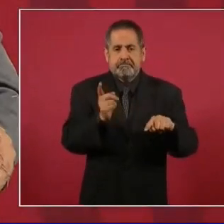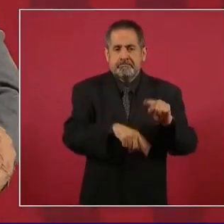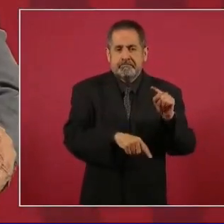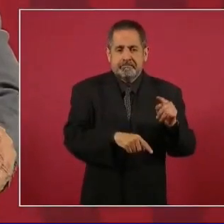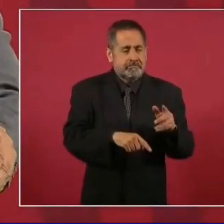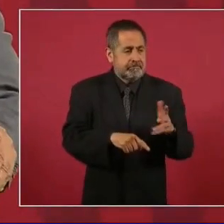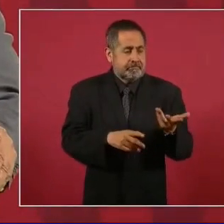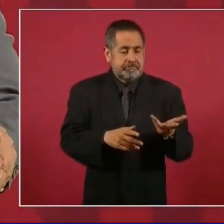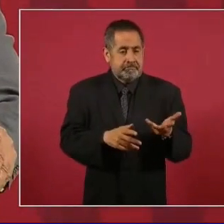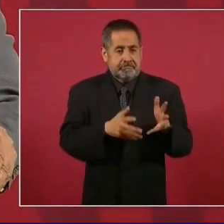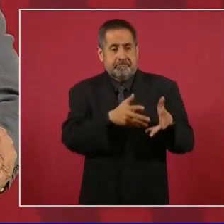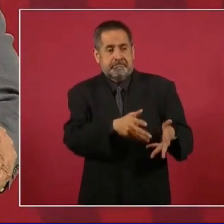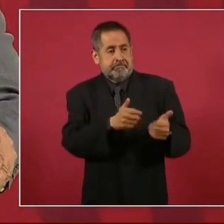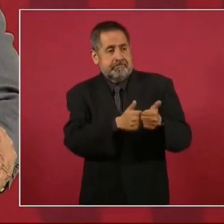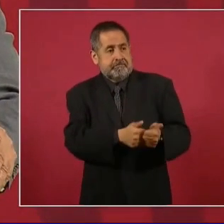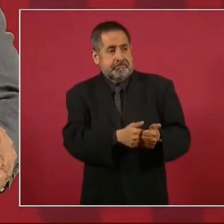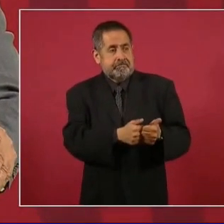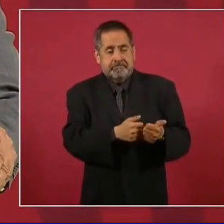remover.